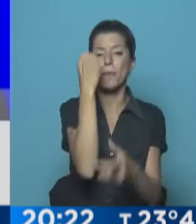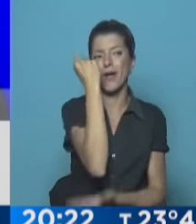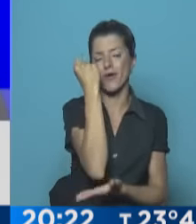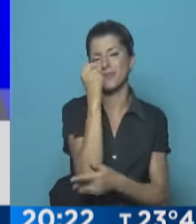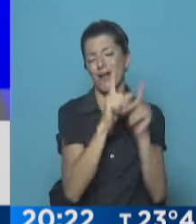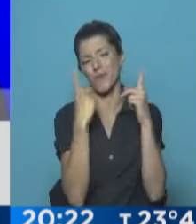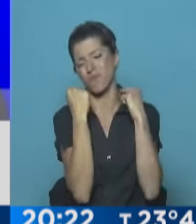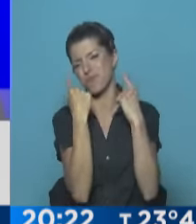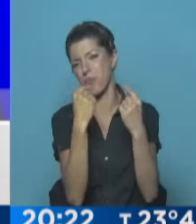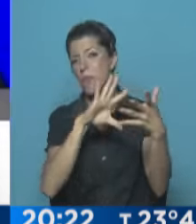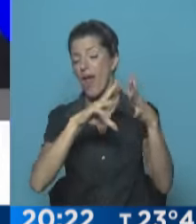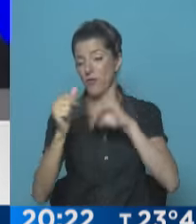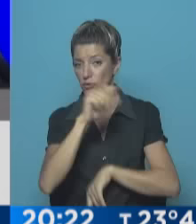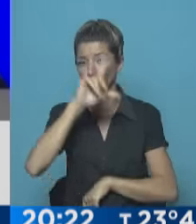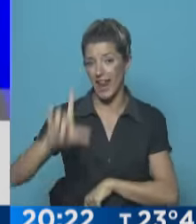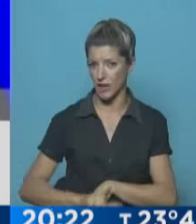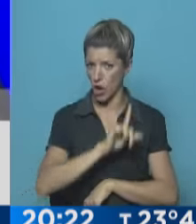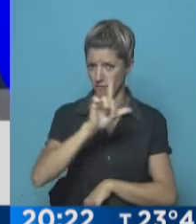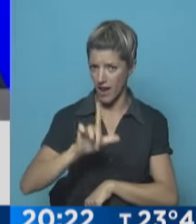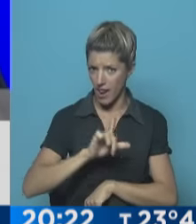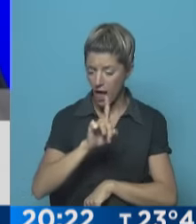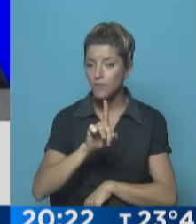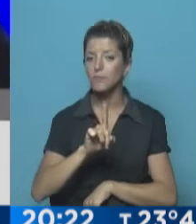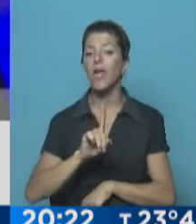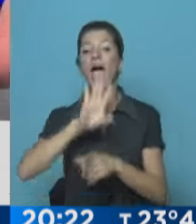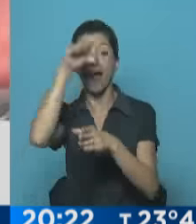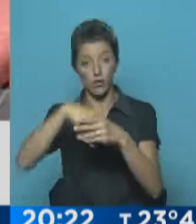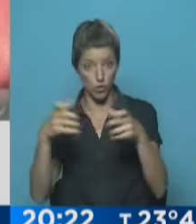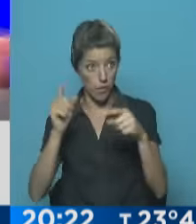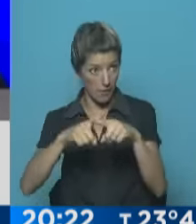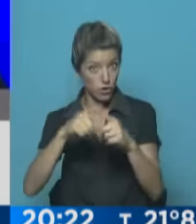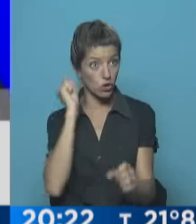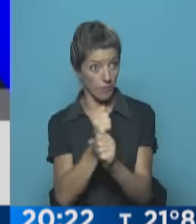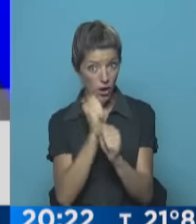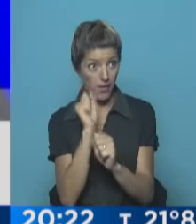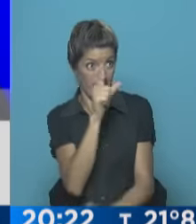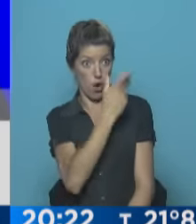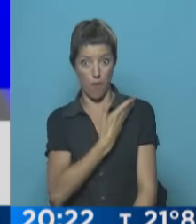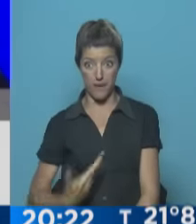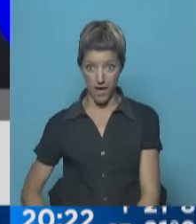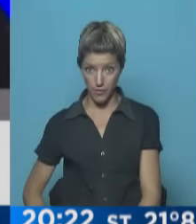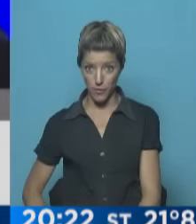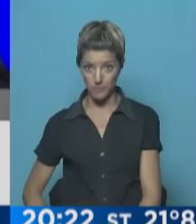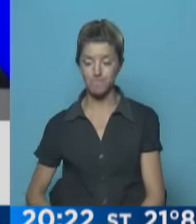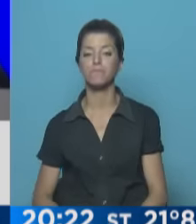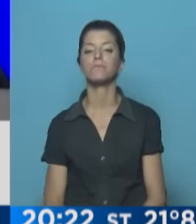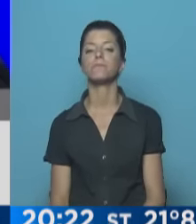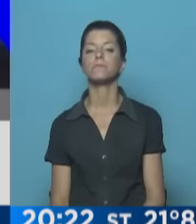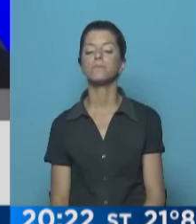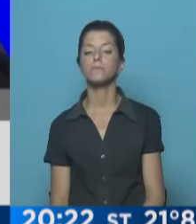sus políticas neoliberales, muy criticado dentro del Partido de los Trabajadores, el partido de gobierno, justamente en Brasil. De